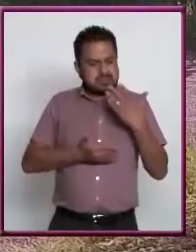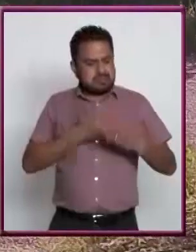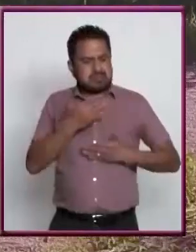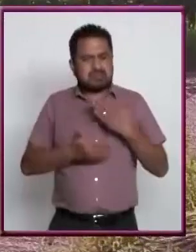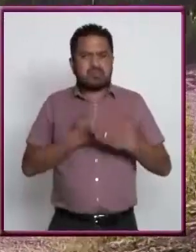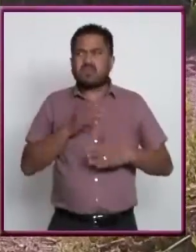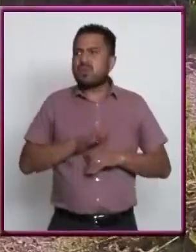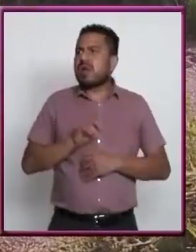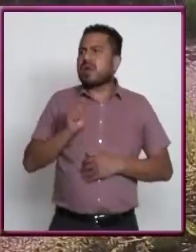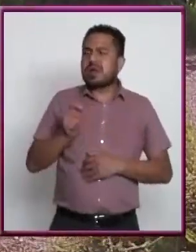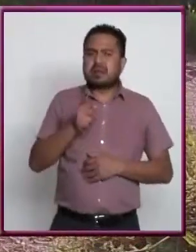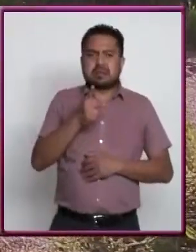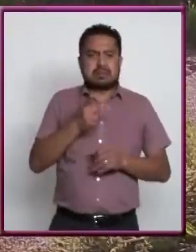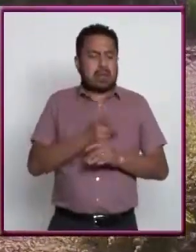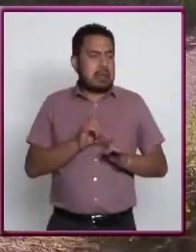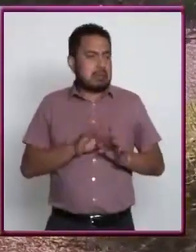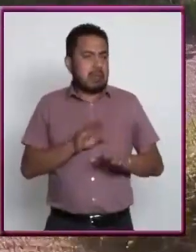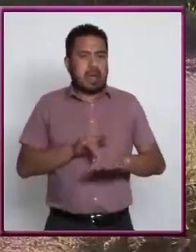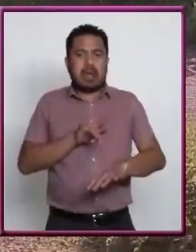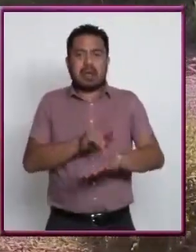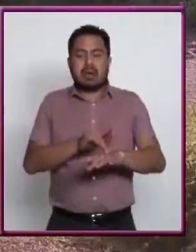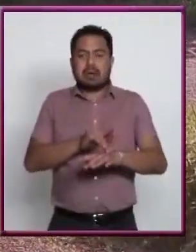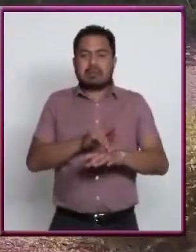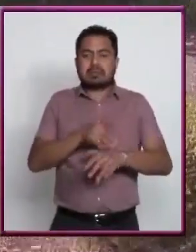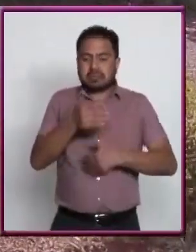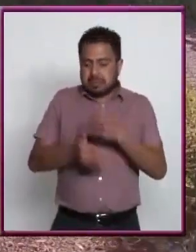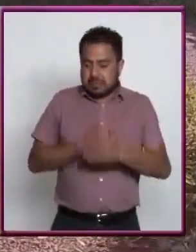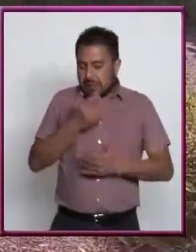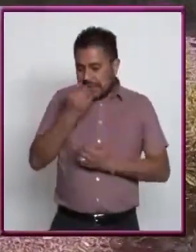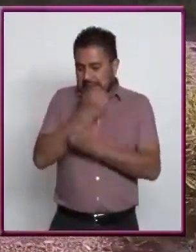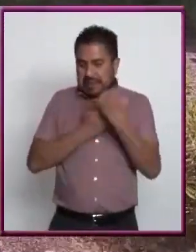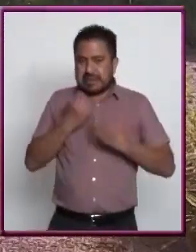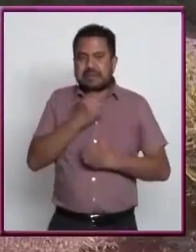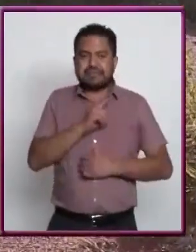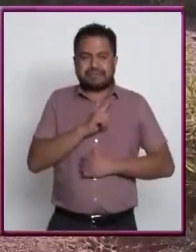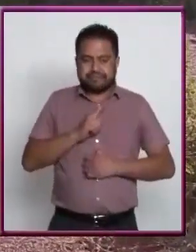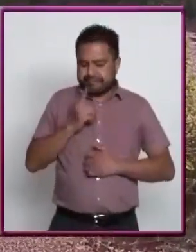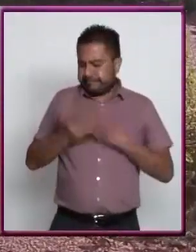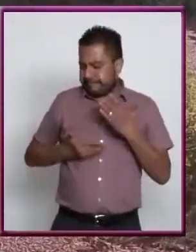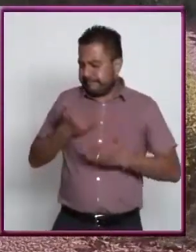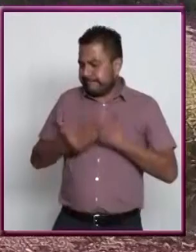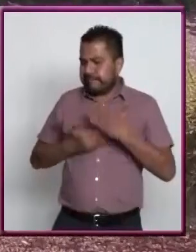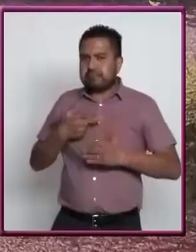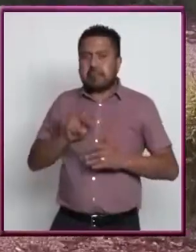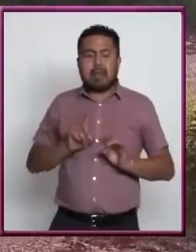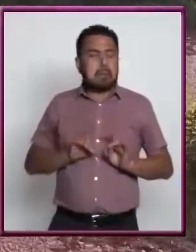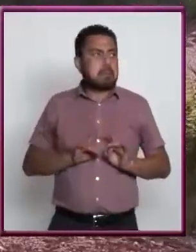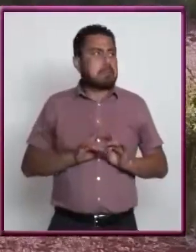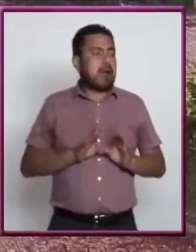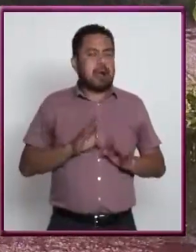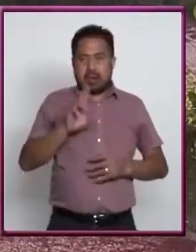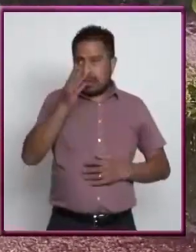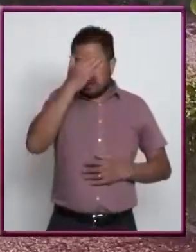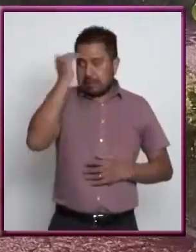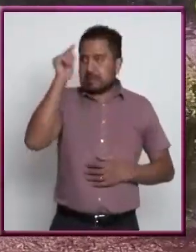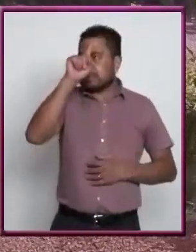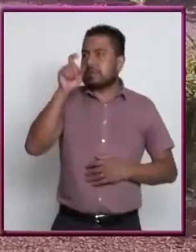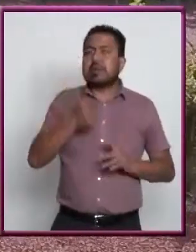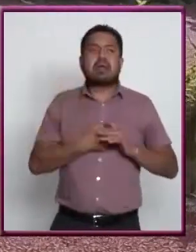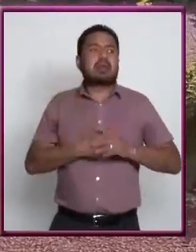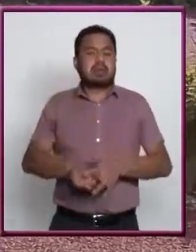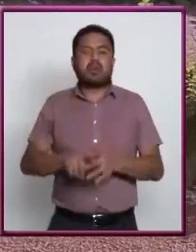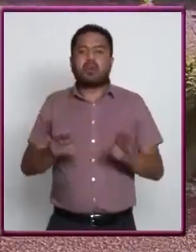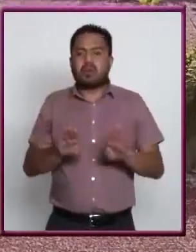estudiar? ¿Les ha pasado que están en periodo de exámenes, deben estudiar, pero de pronto no saben ni por dónde